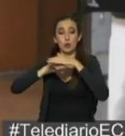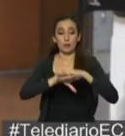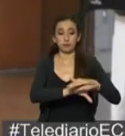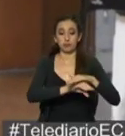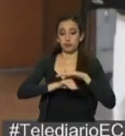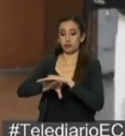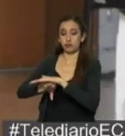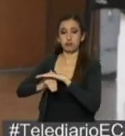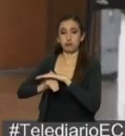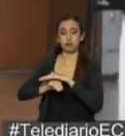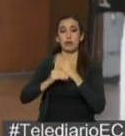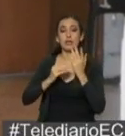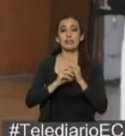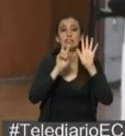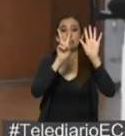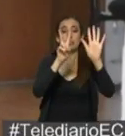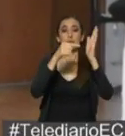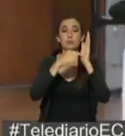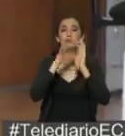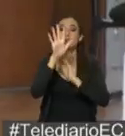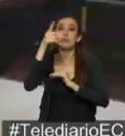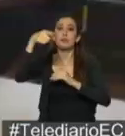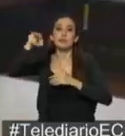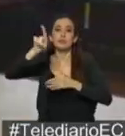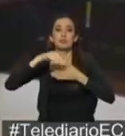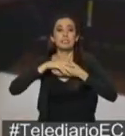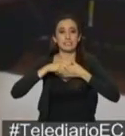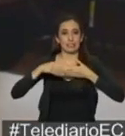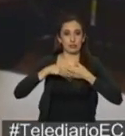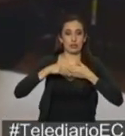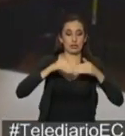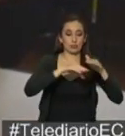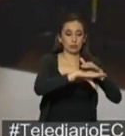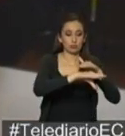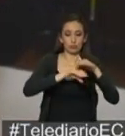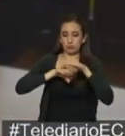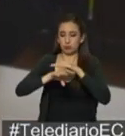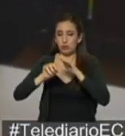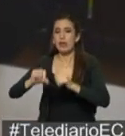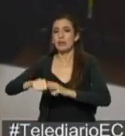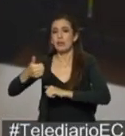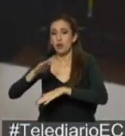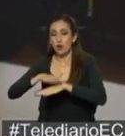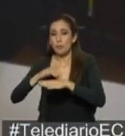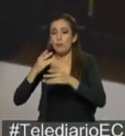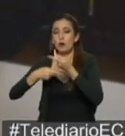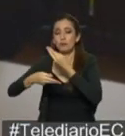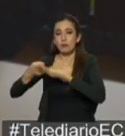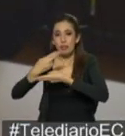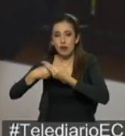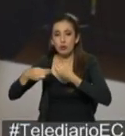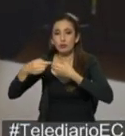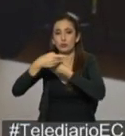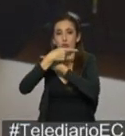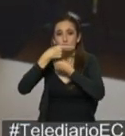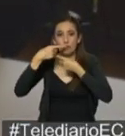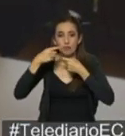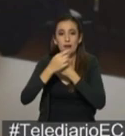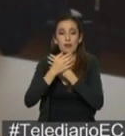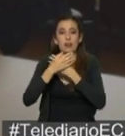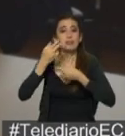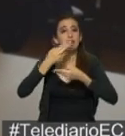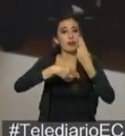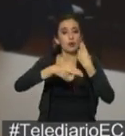recaudaron 7.5 millones de dólares, mismo que sirvió para cometer otros delitos como lavado de activos y